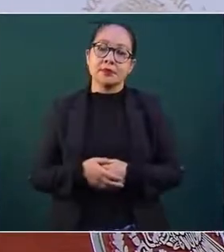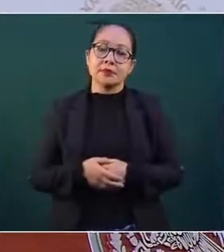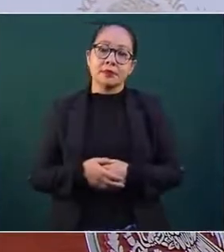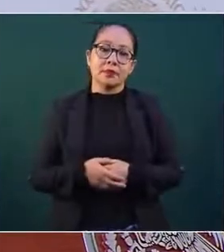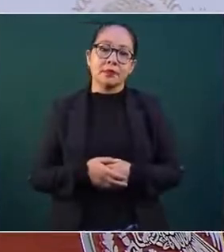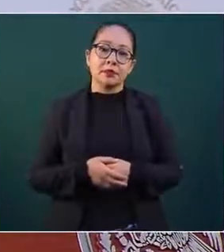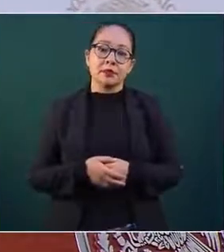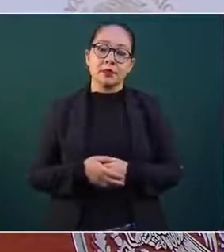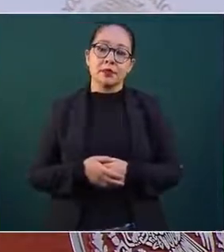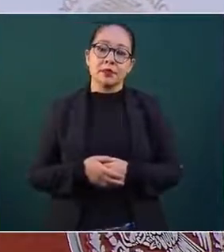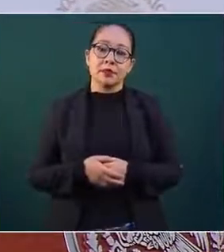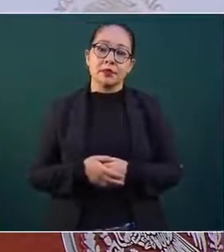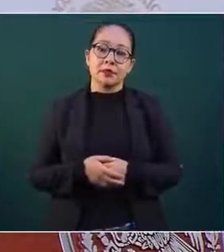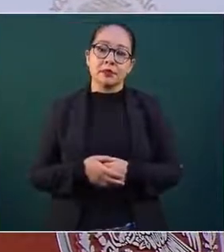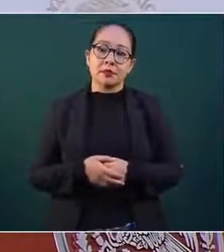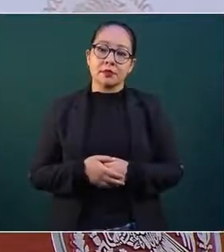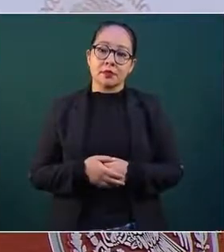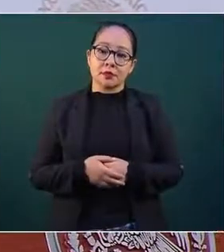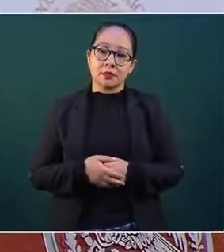Porque así